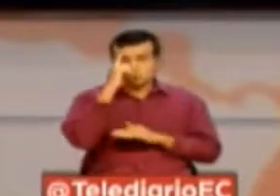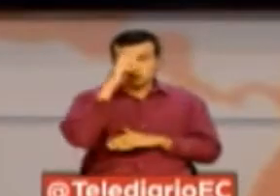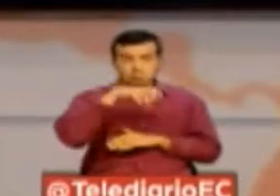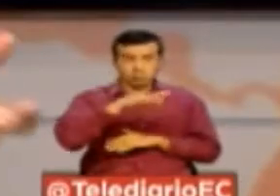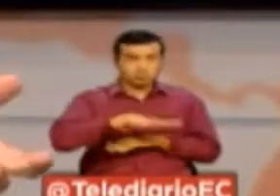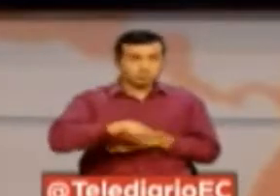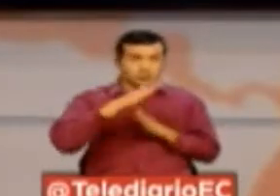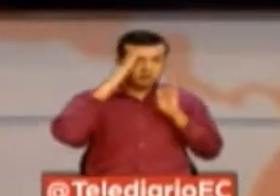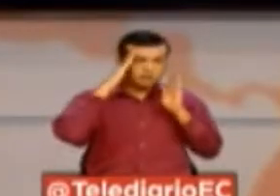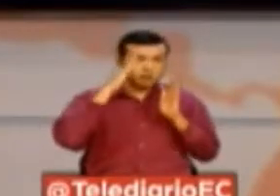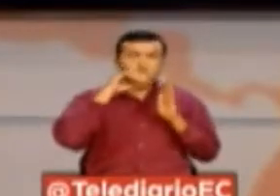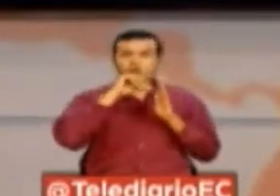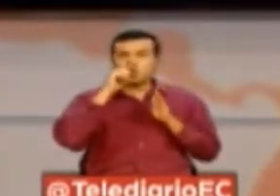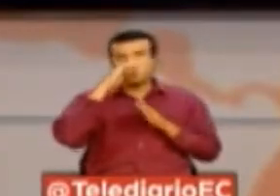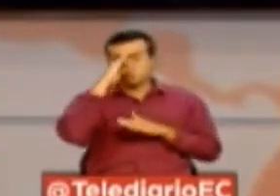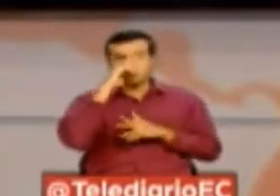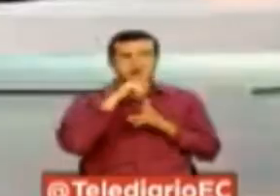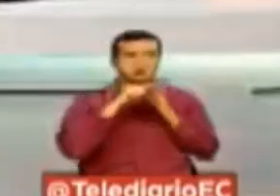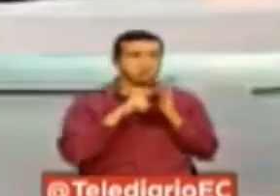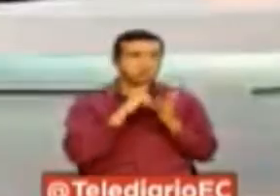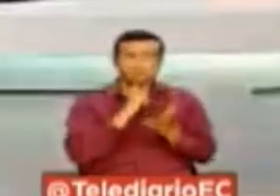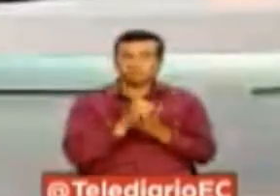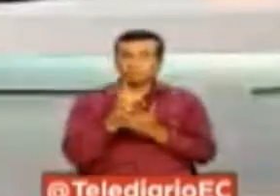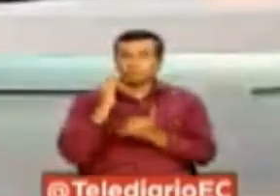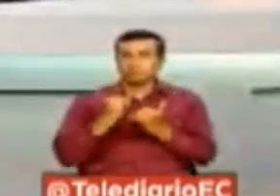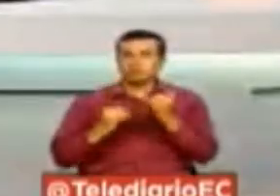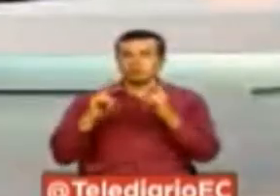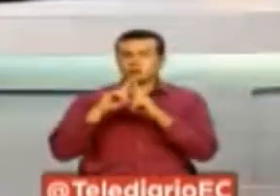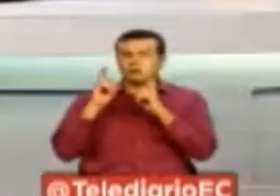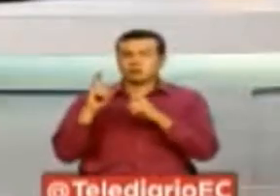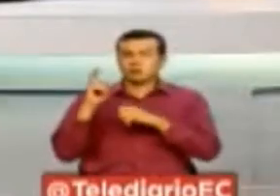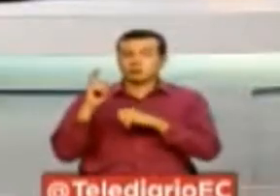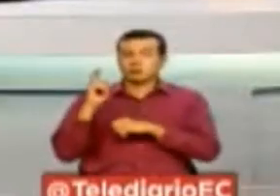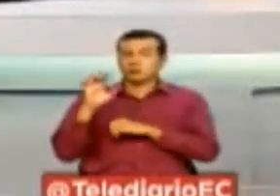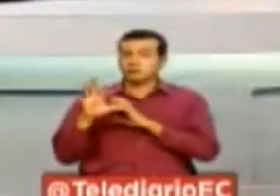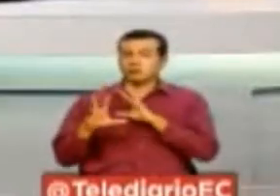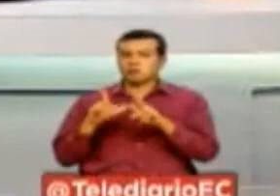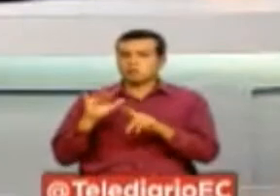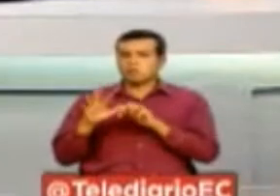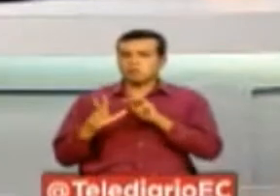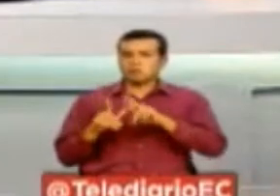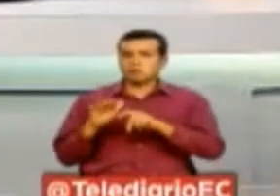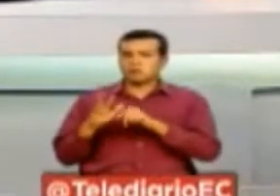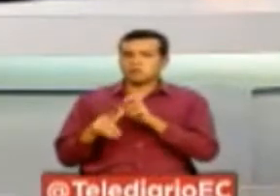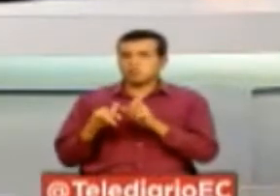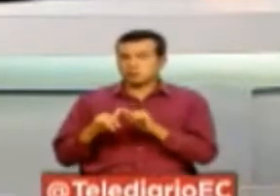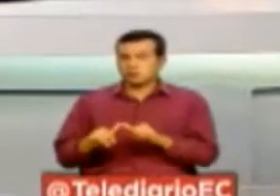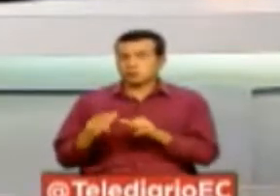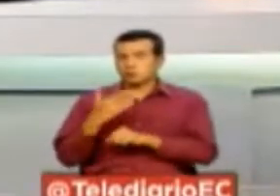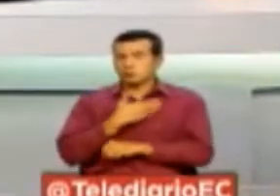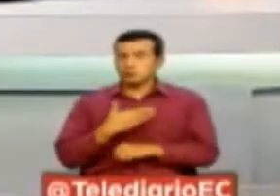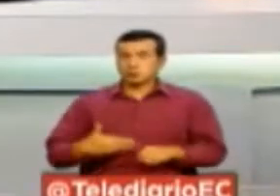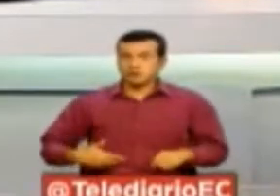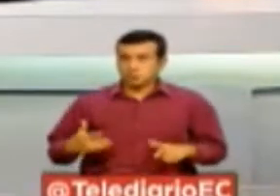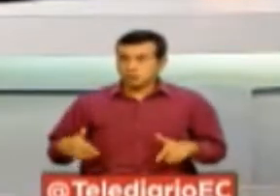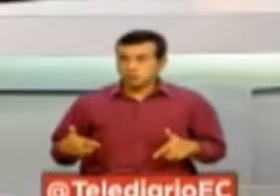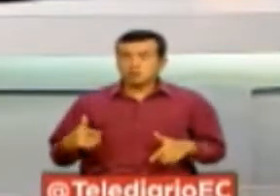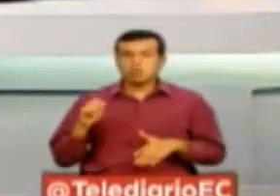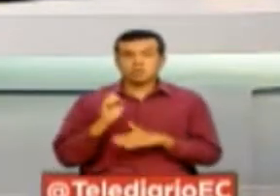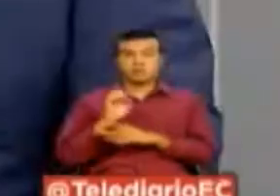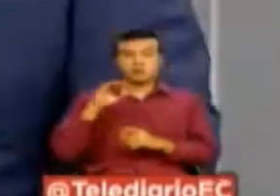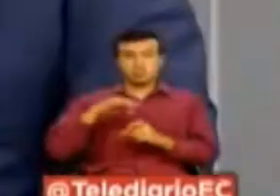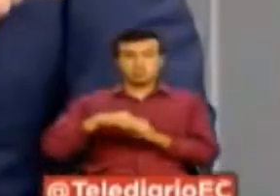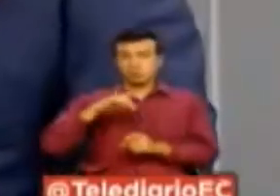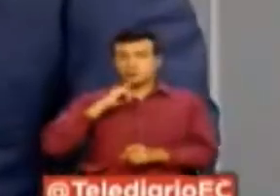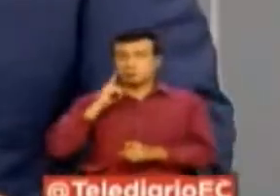allá con subsistema de inteligencia ministro para concluir cirugía mayor a la frente a la corrupción dijo el presidente moreno y ecuador-